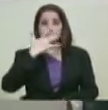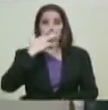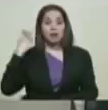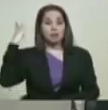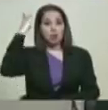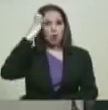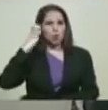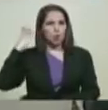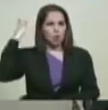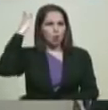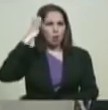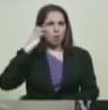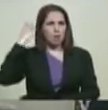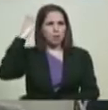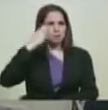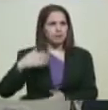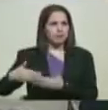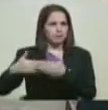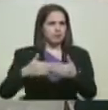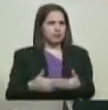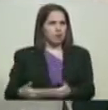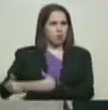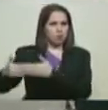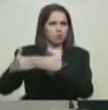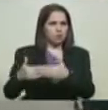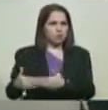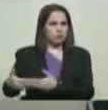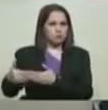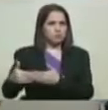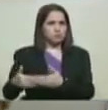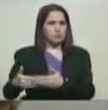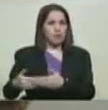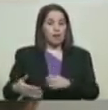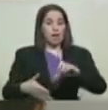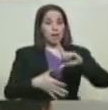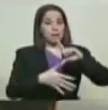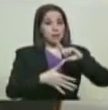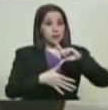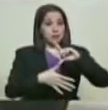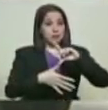Europa, Norteamérica, América Latina,